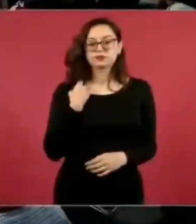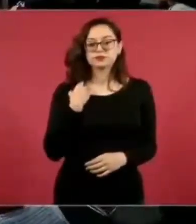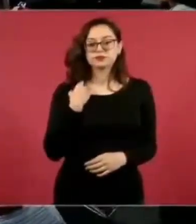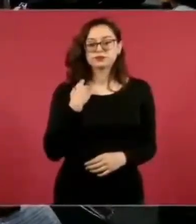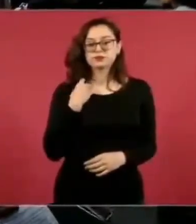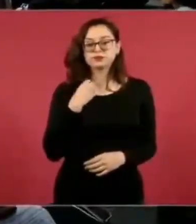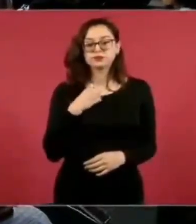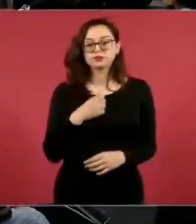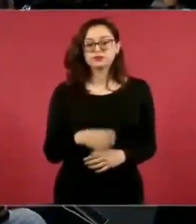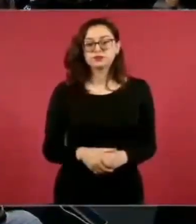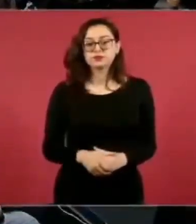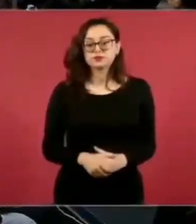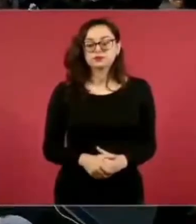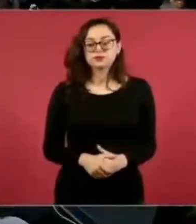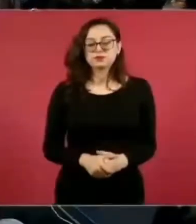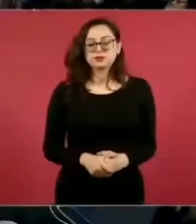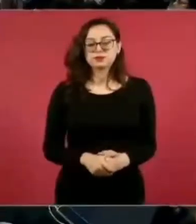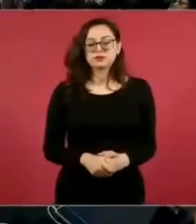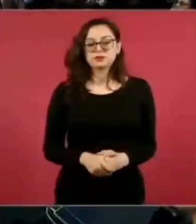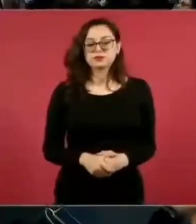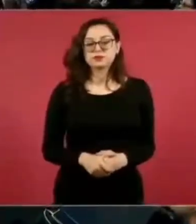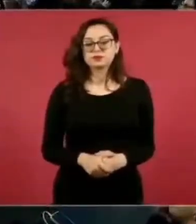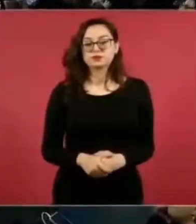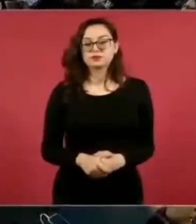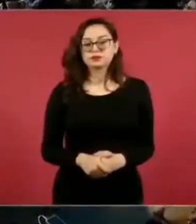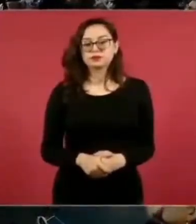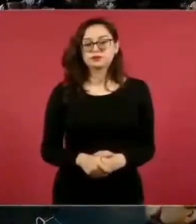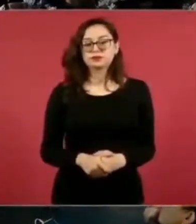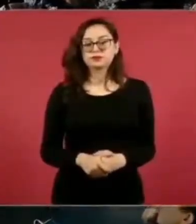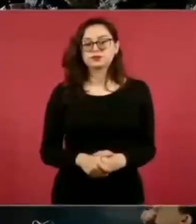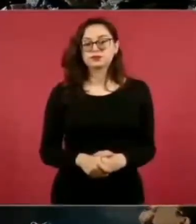pie de igualdad, ¿por qué la tardanza? Porque